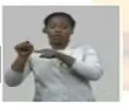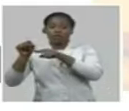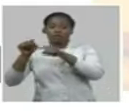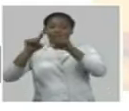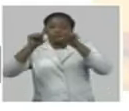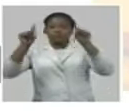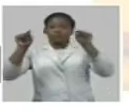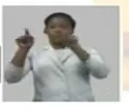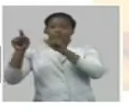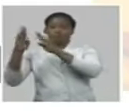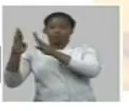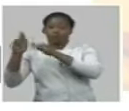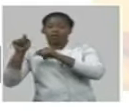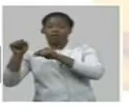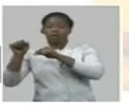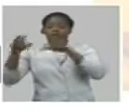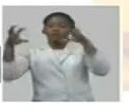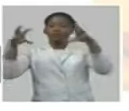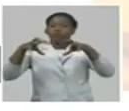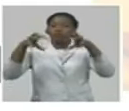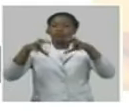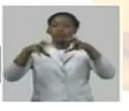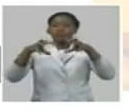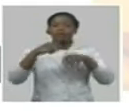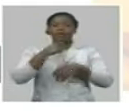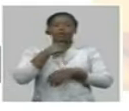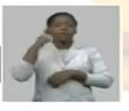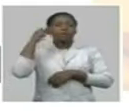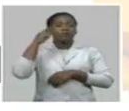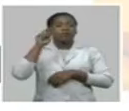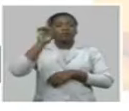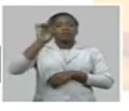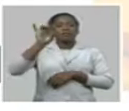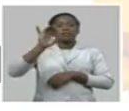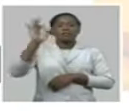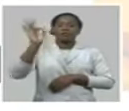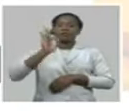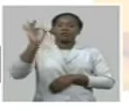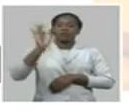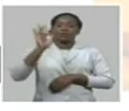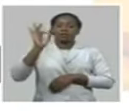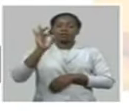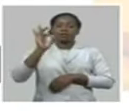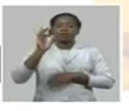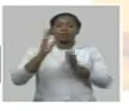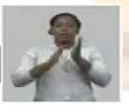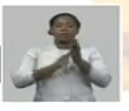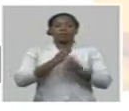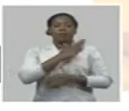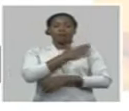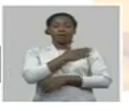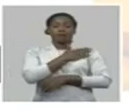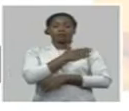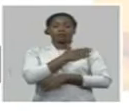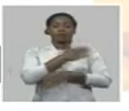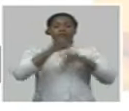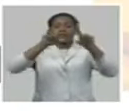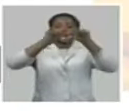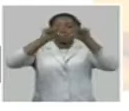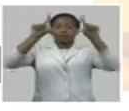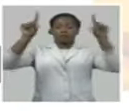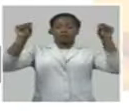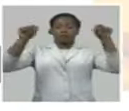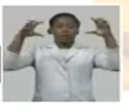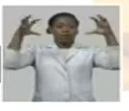79 por ciento en enero febrero sólo un 15 por ciento en lo que va de marzo y de forma general en el país nos ha